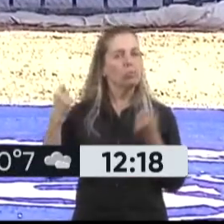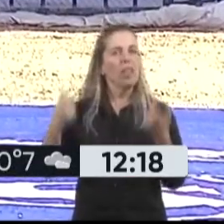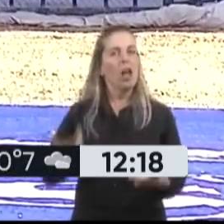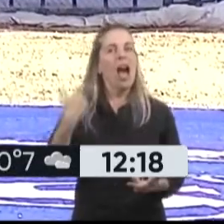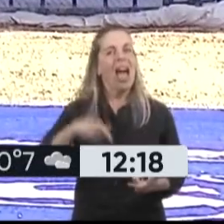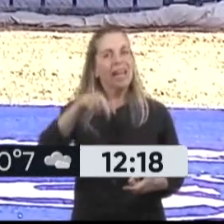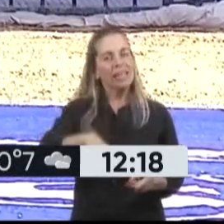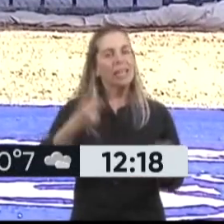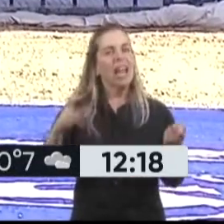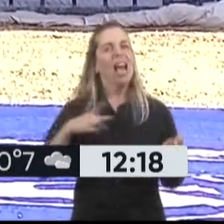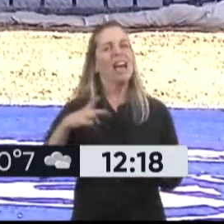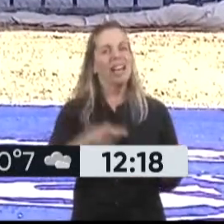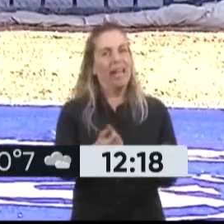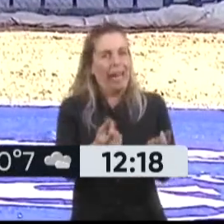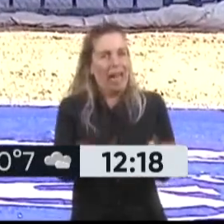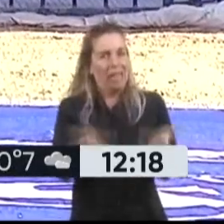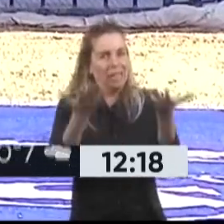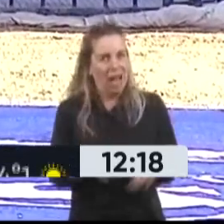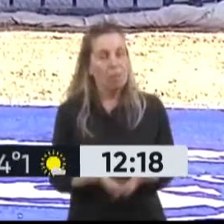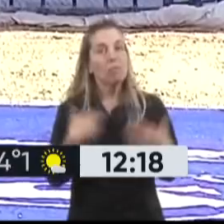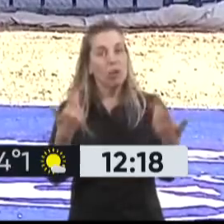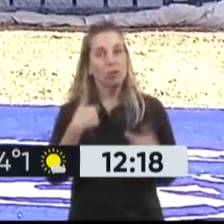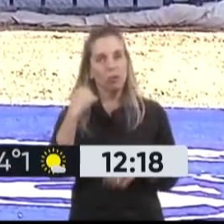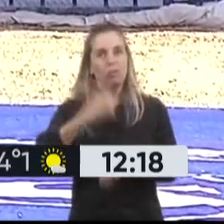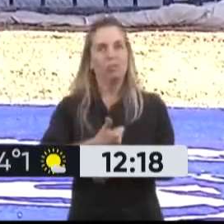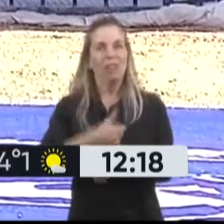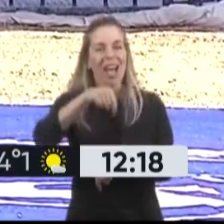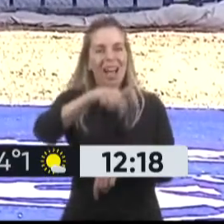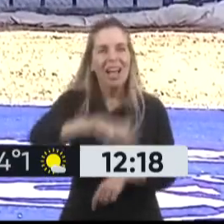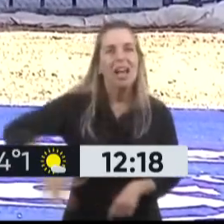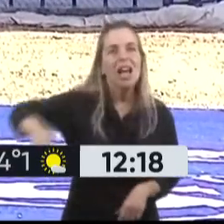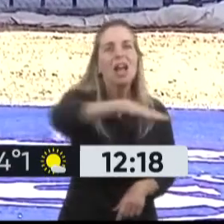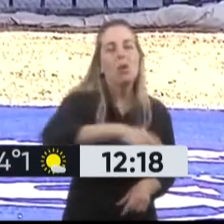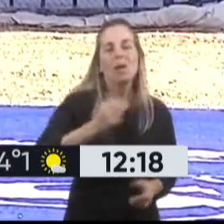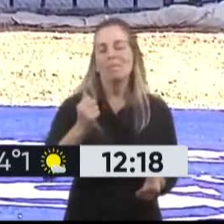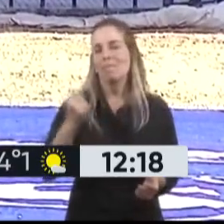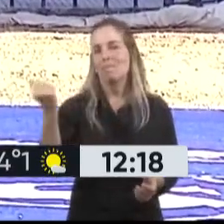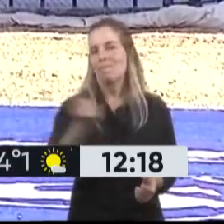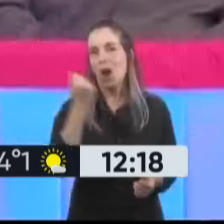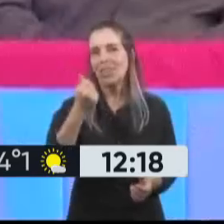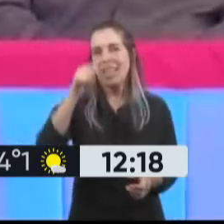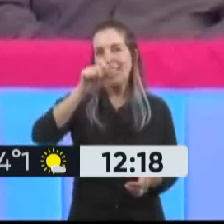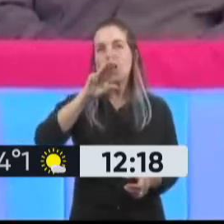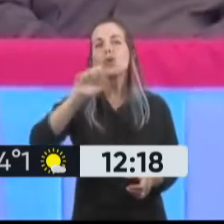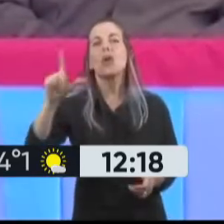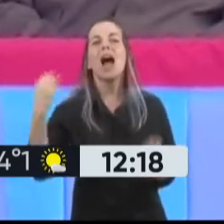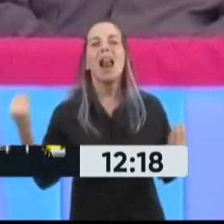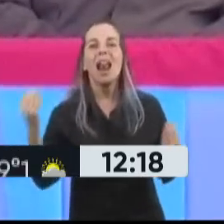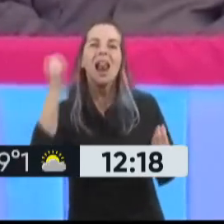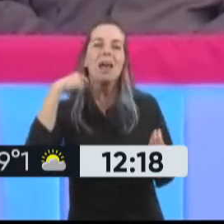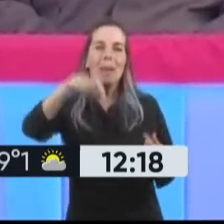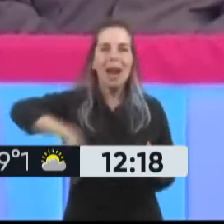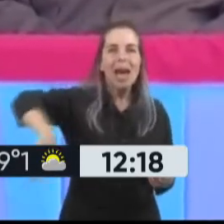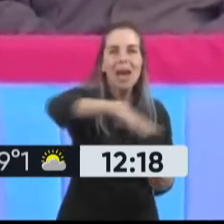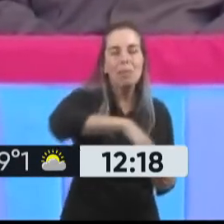rico del mundo. Por eso hoy estoy aquí, en la sede histórica de la sociedad rural, para renovar los votos de la sociedad